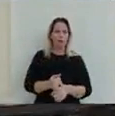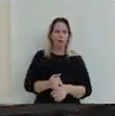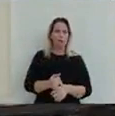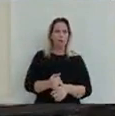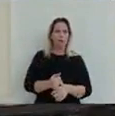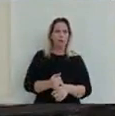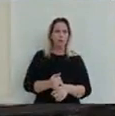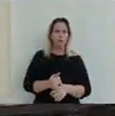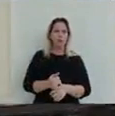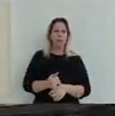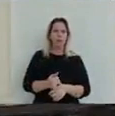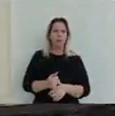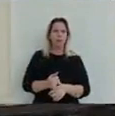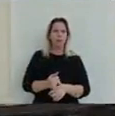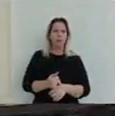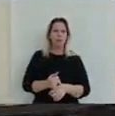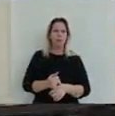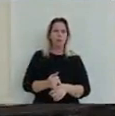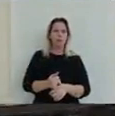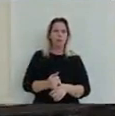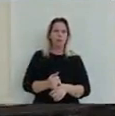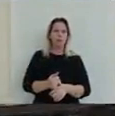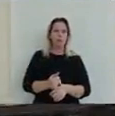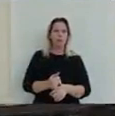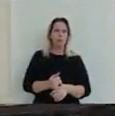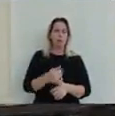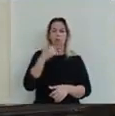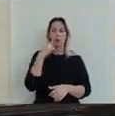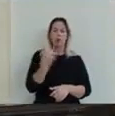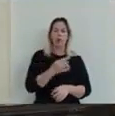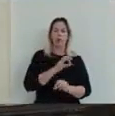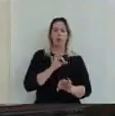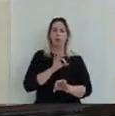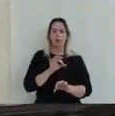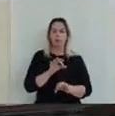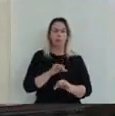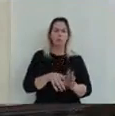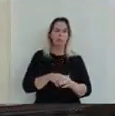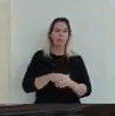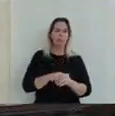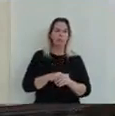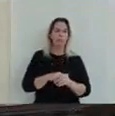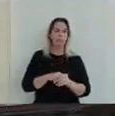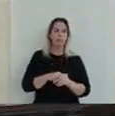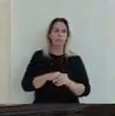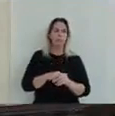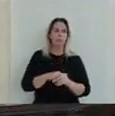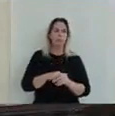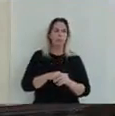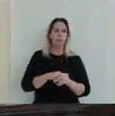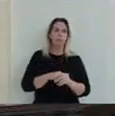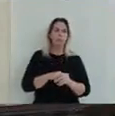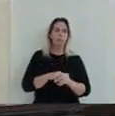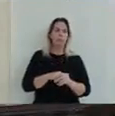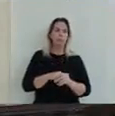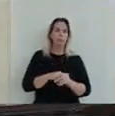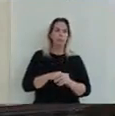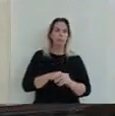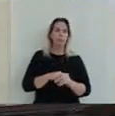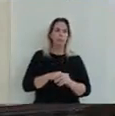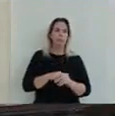pusimos a disposición, todavía no hemos tenido respuesta al respecto. También los consultorios externos del